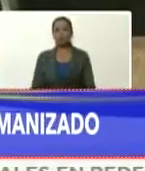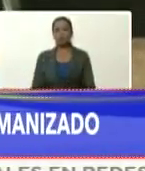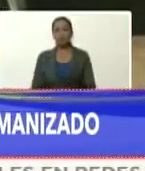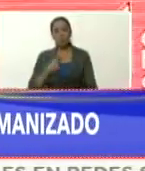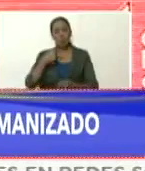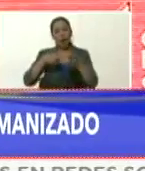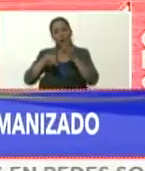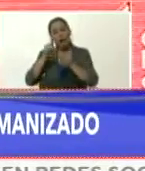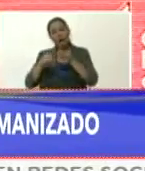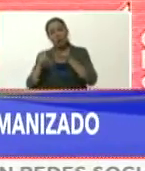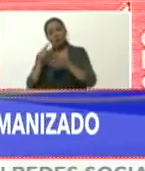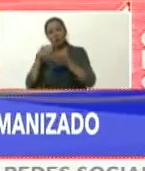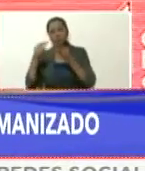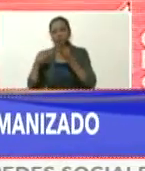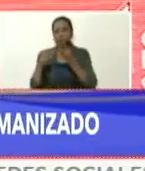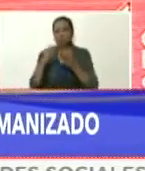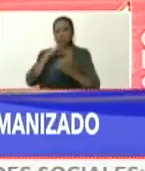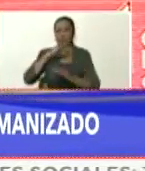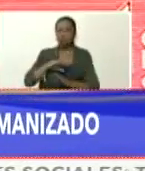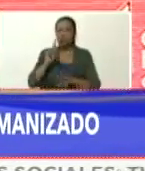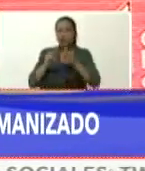algunos elementos de la historia.